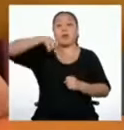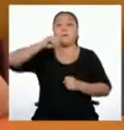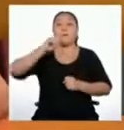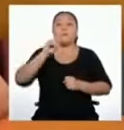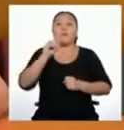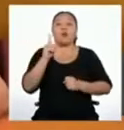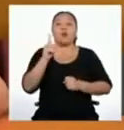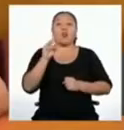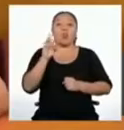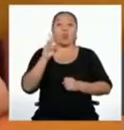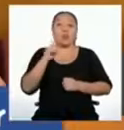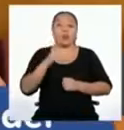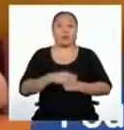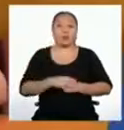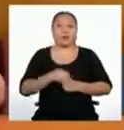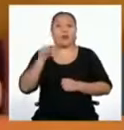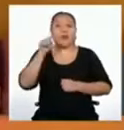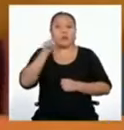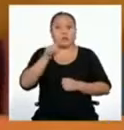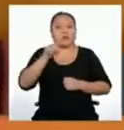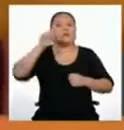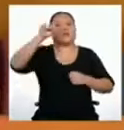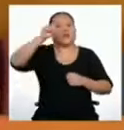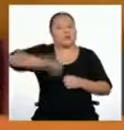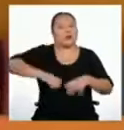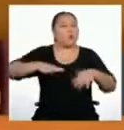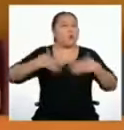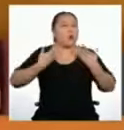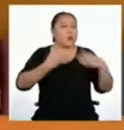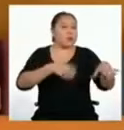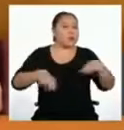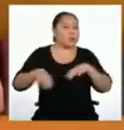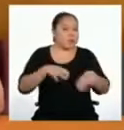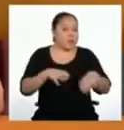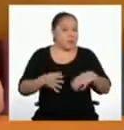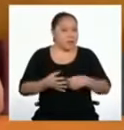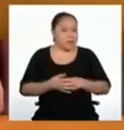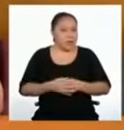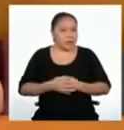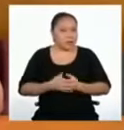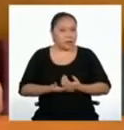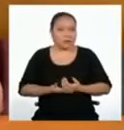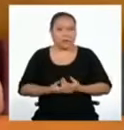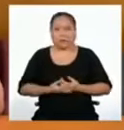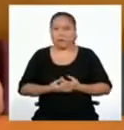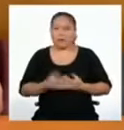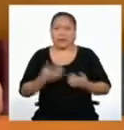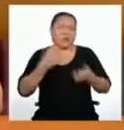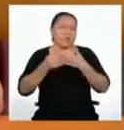de hacer algo, lo que sea. Con una